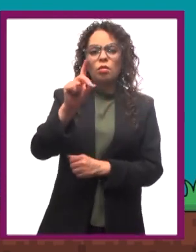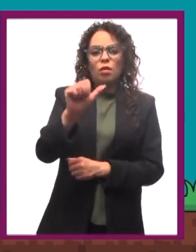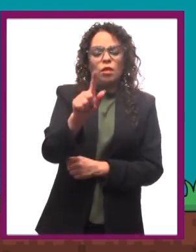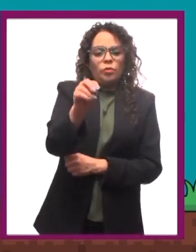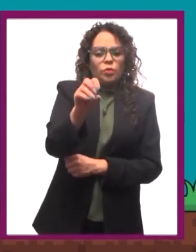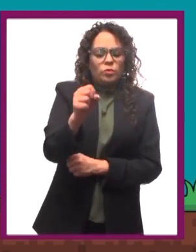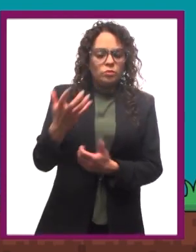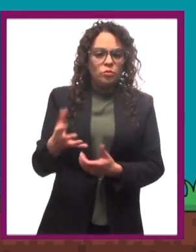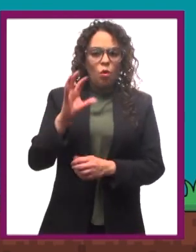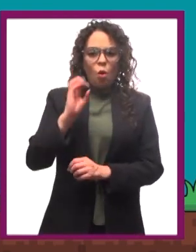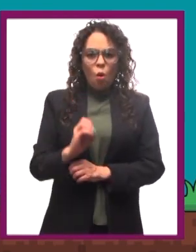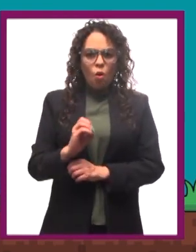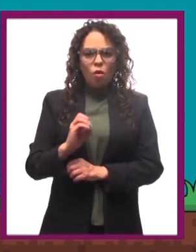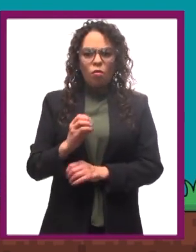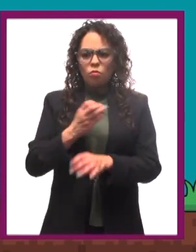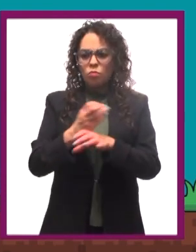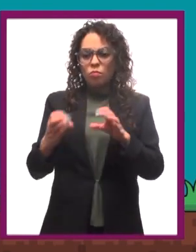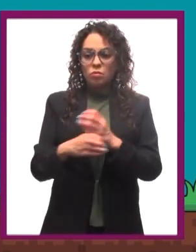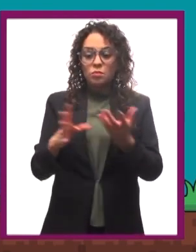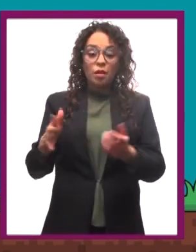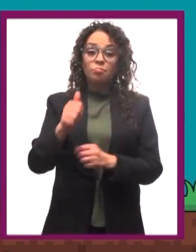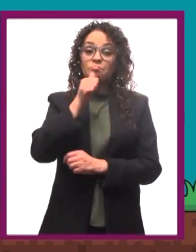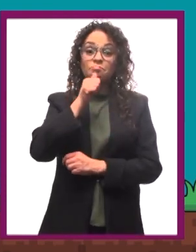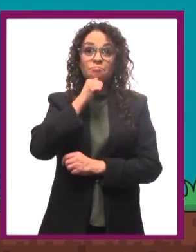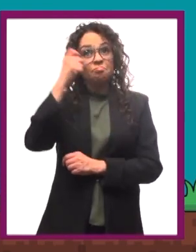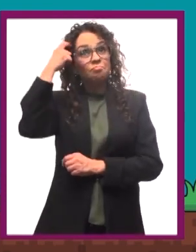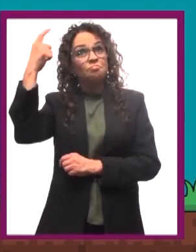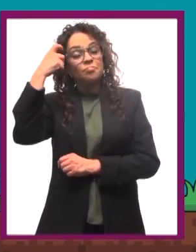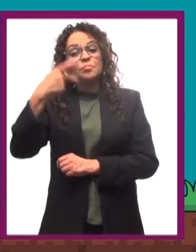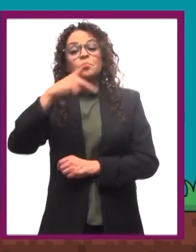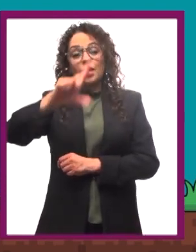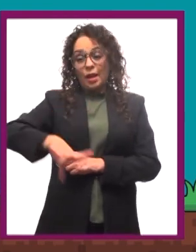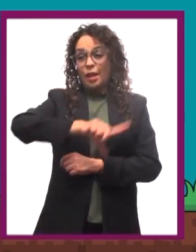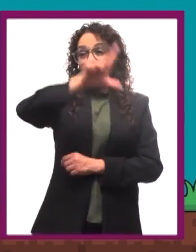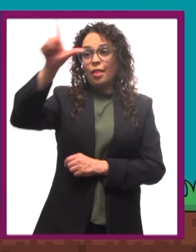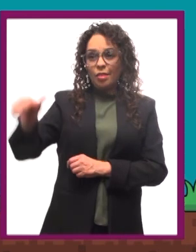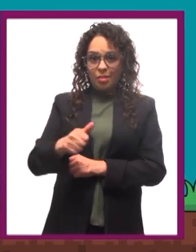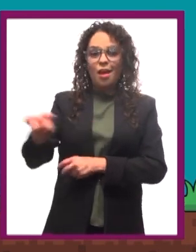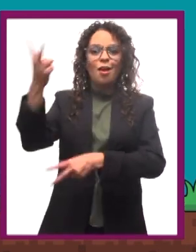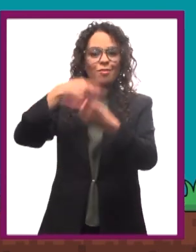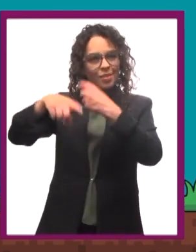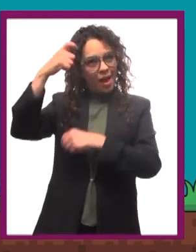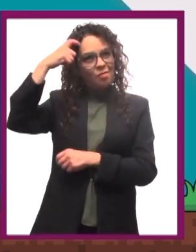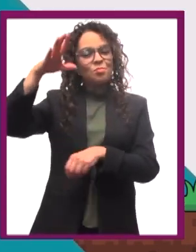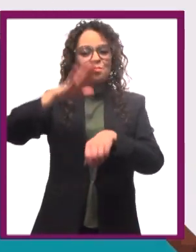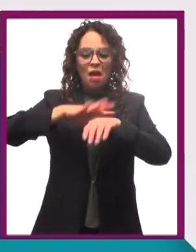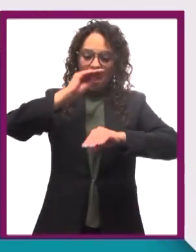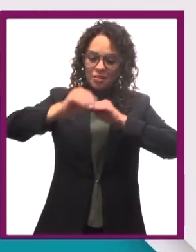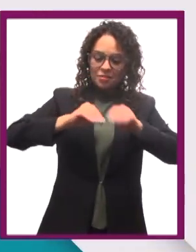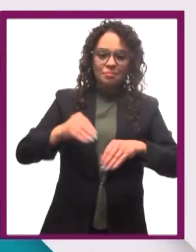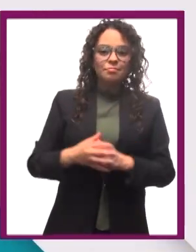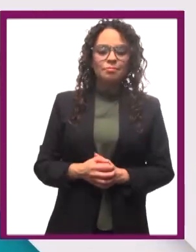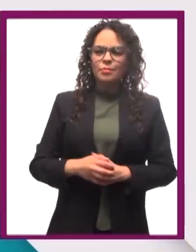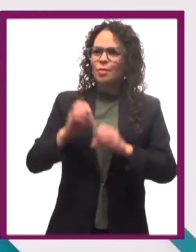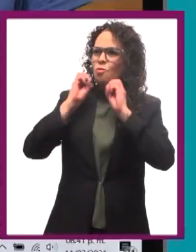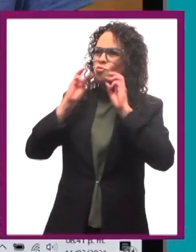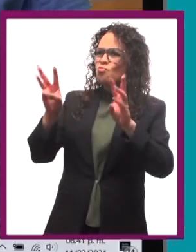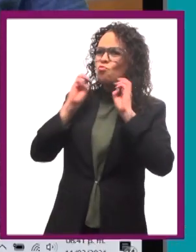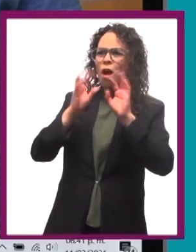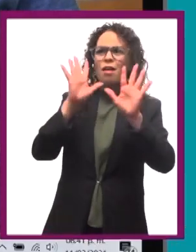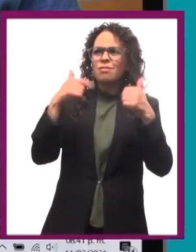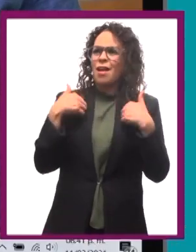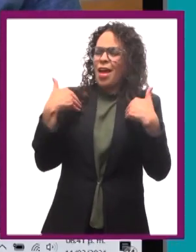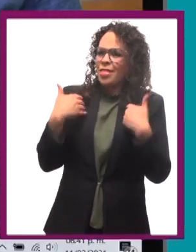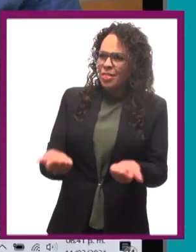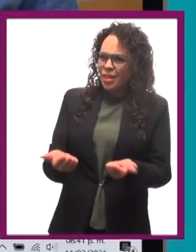con datos también y para cosas que seguro todavía no se nos han ocurrido, pero seguro a vosotros se os ocurren. ¡Guau!